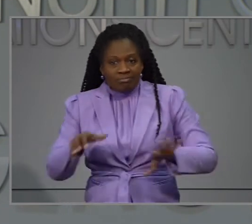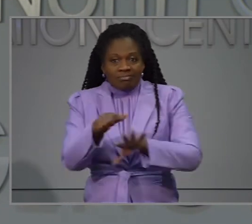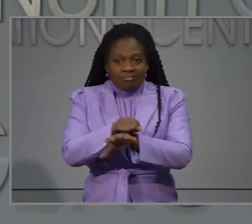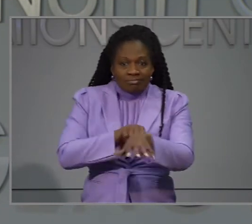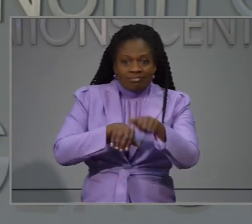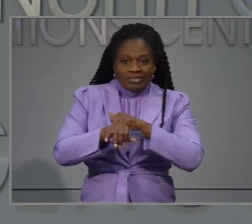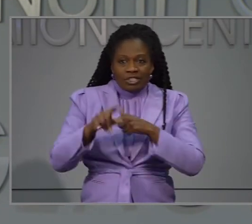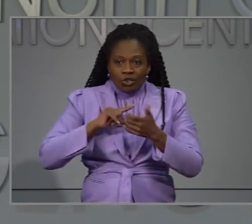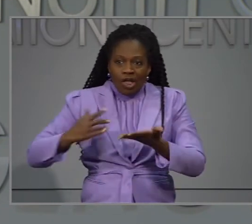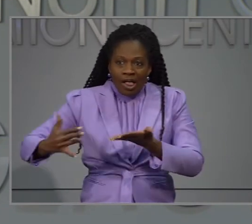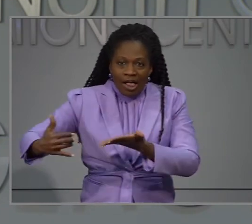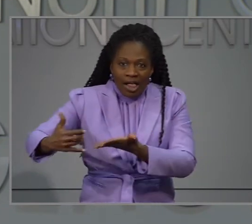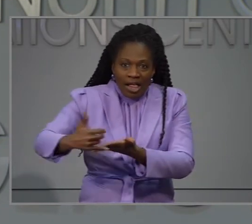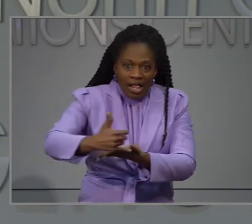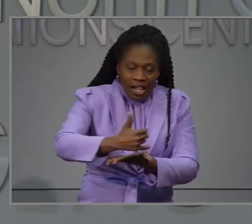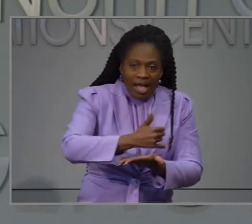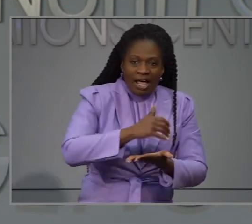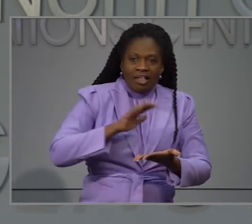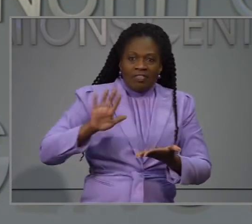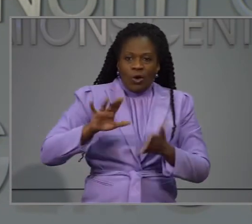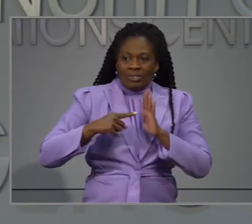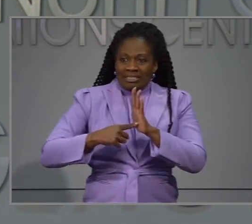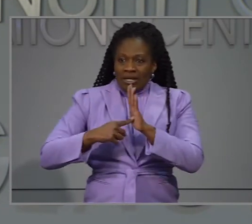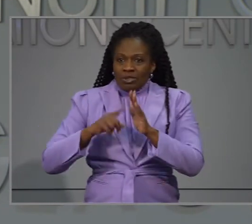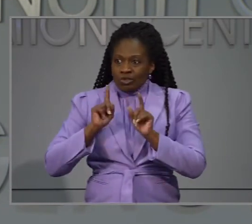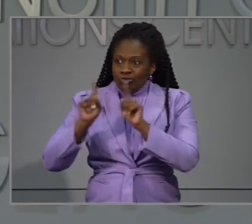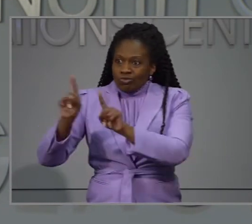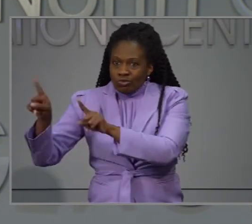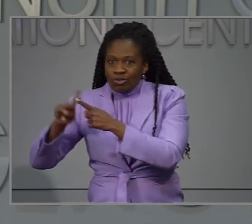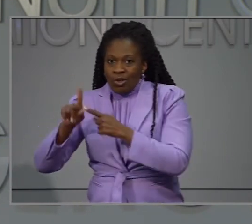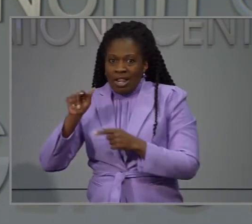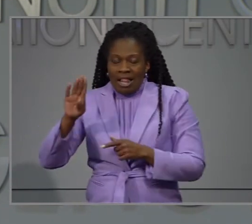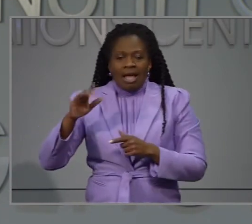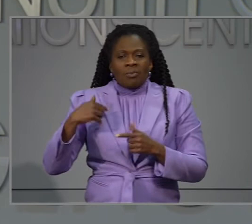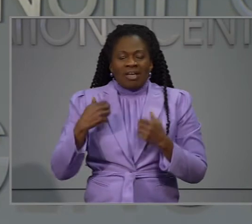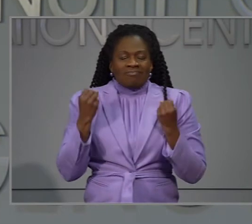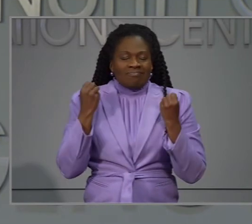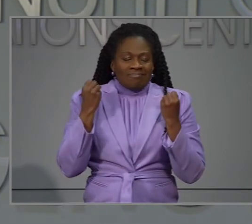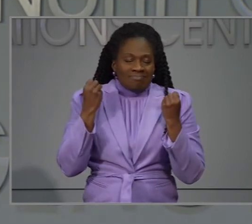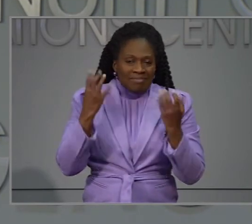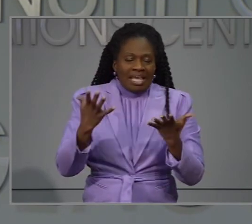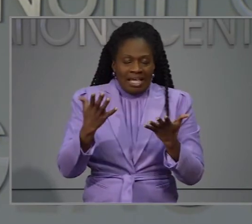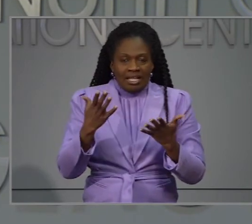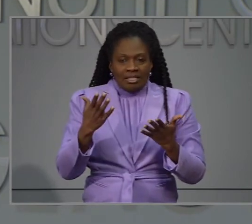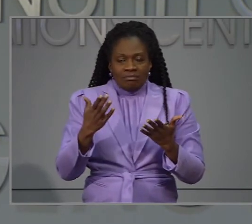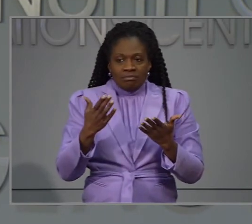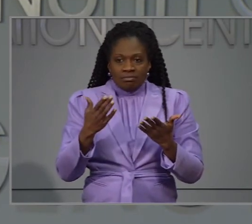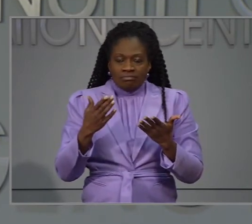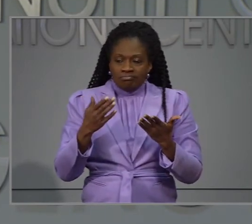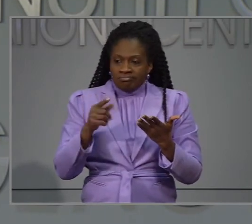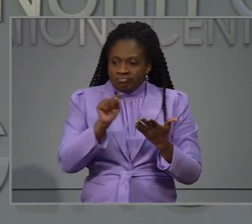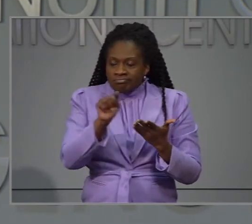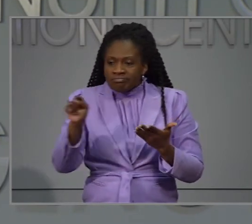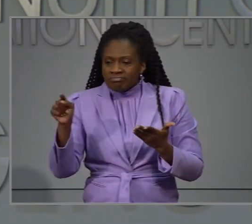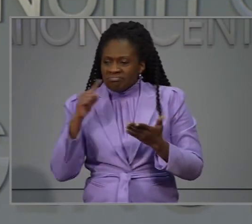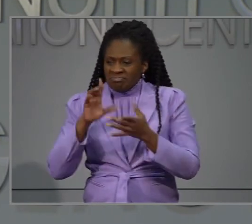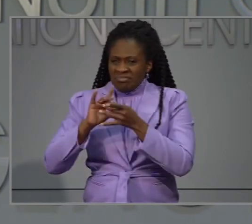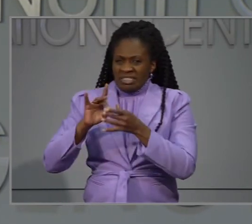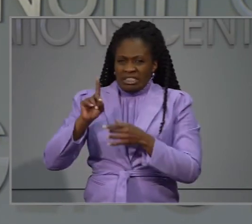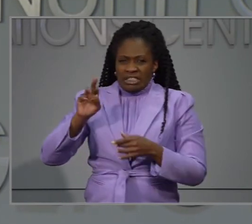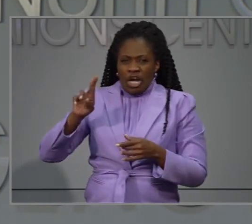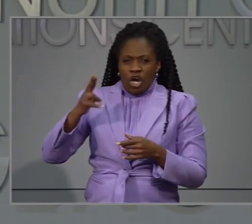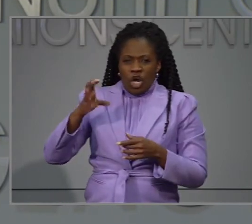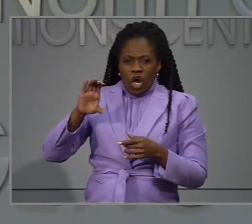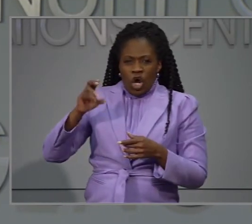para recolectar las muestras para poder mandarlos a los laboratorios y tenemos mucha capacidad en los laboratorios